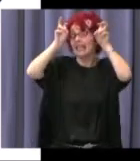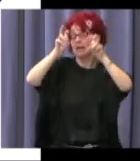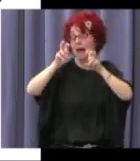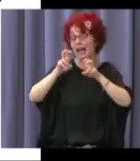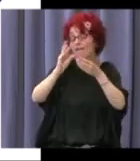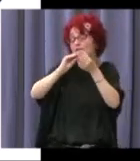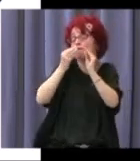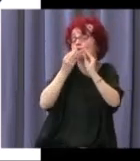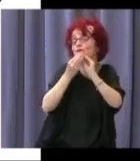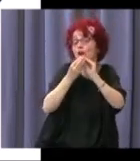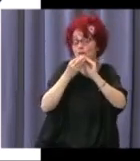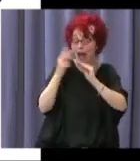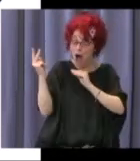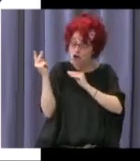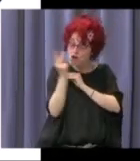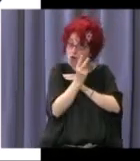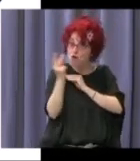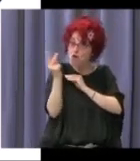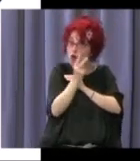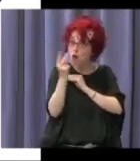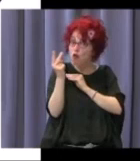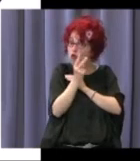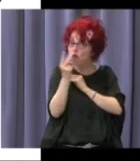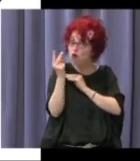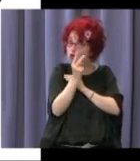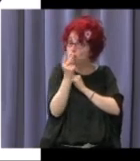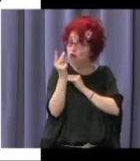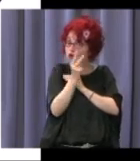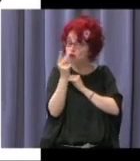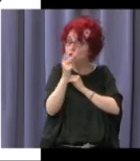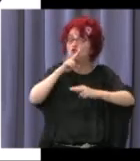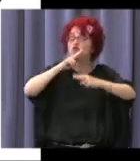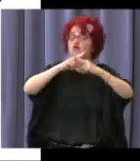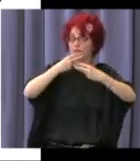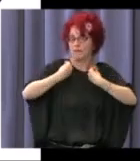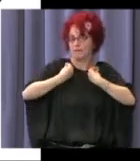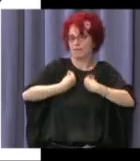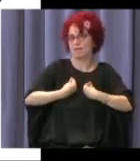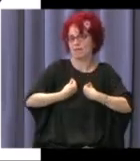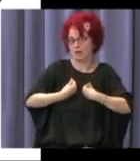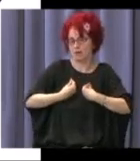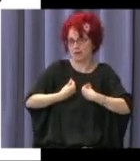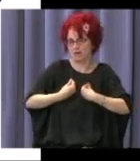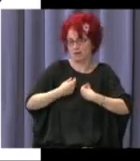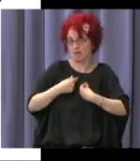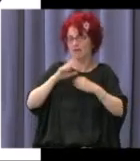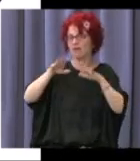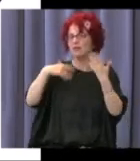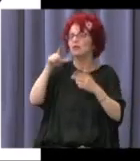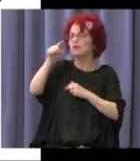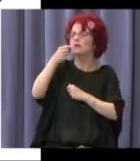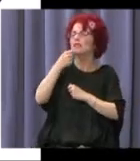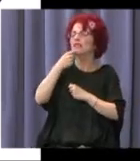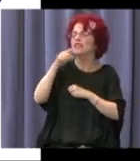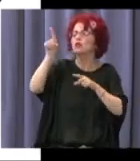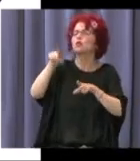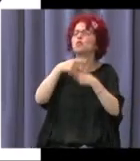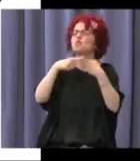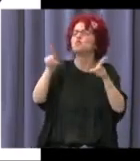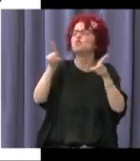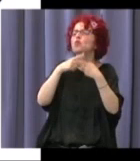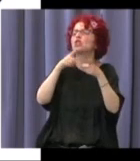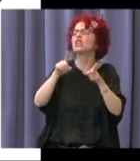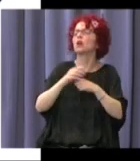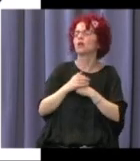forma coincida con el nombre de la disciplina. Mira que estoy peleando yo con esto, ¿eh? Que es que tú le dices a una mujer tú que eres y te dice, soy músico.